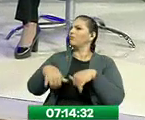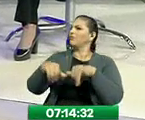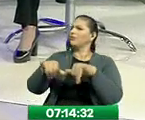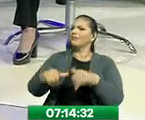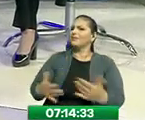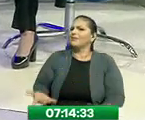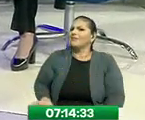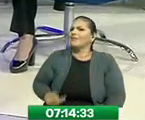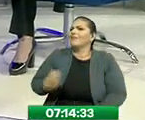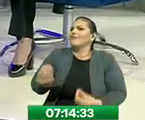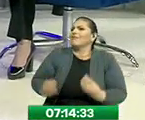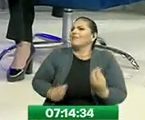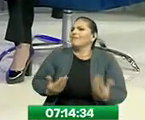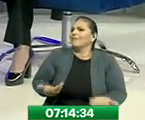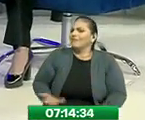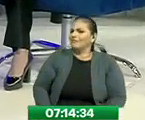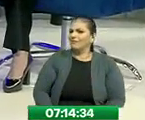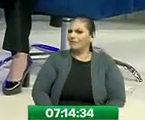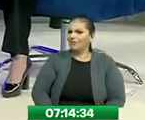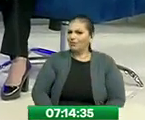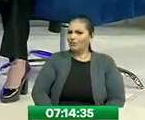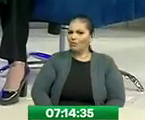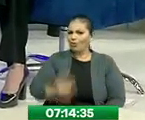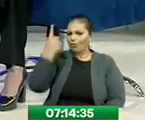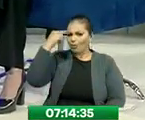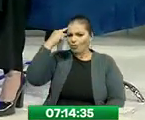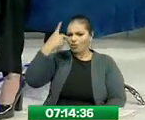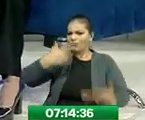recibimos, lamentablemente no se puede hacer nada más?